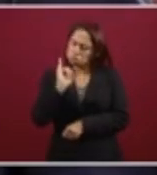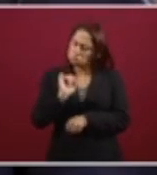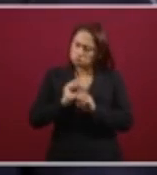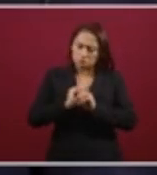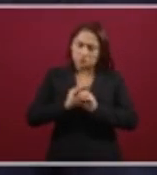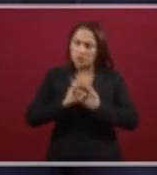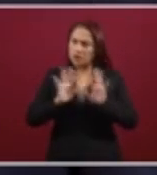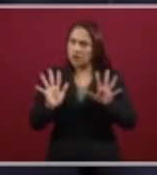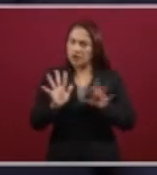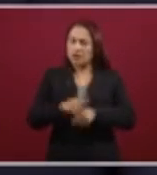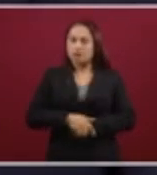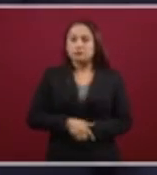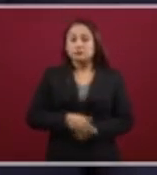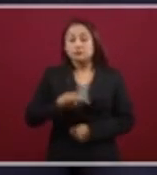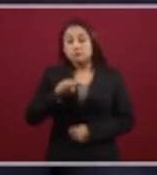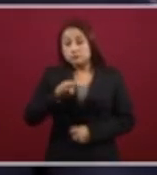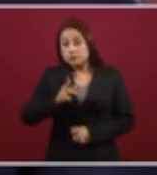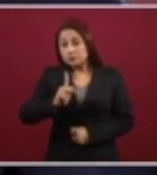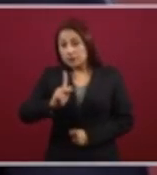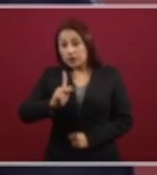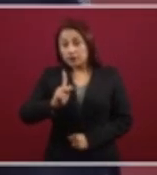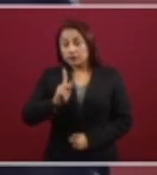siendo realistas,